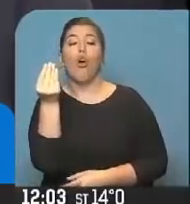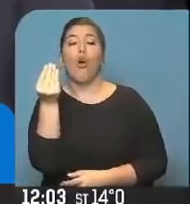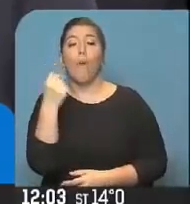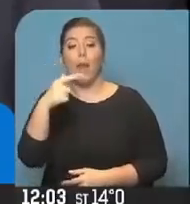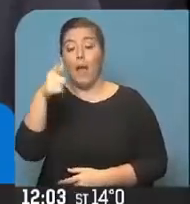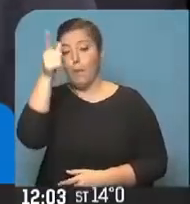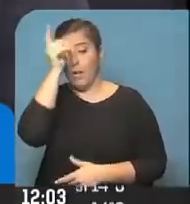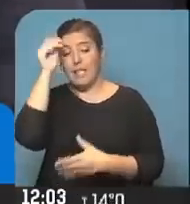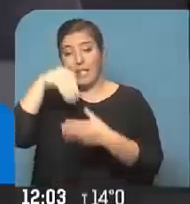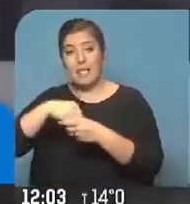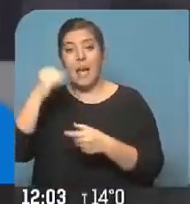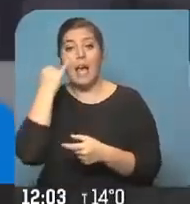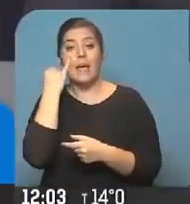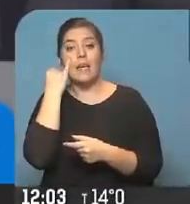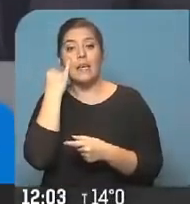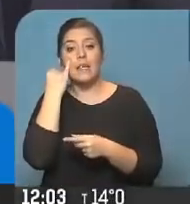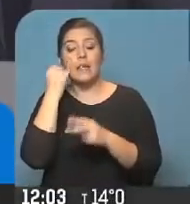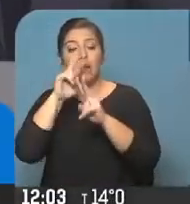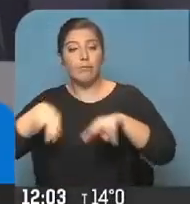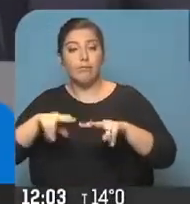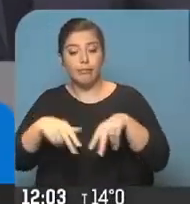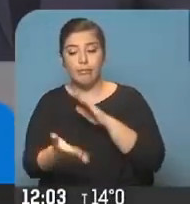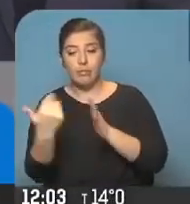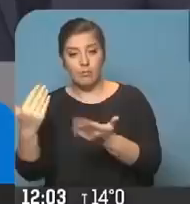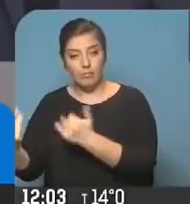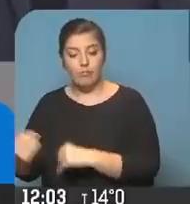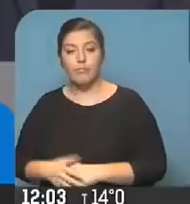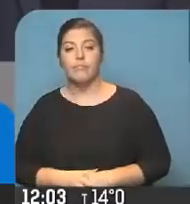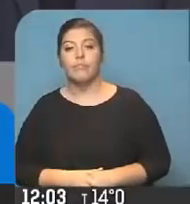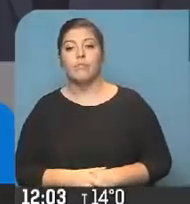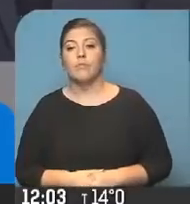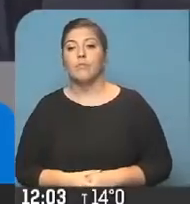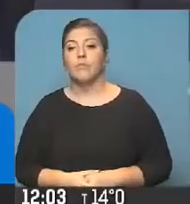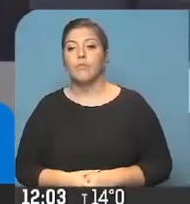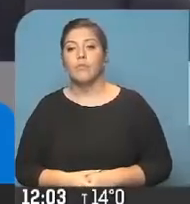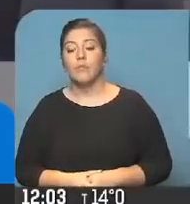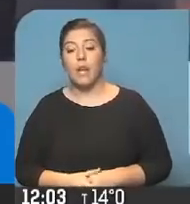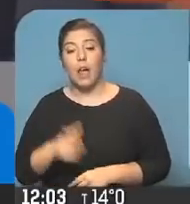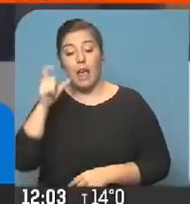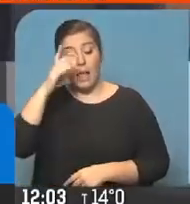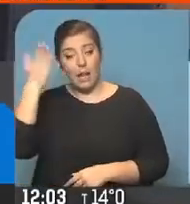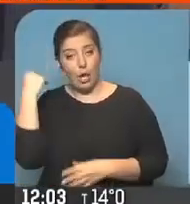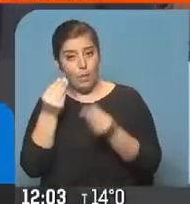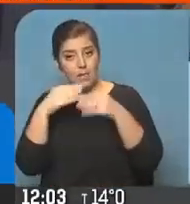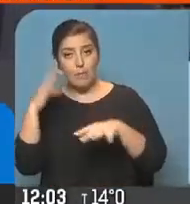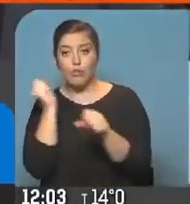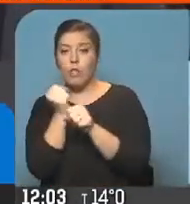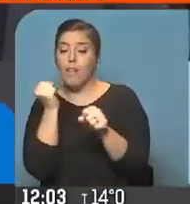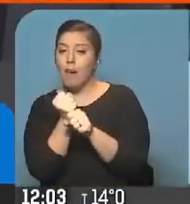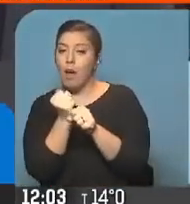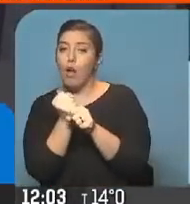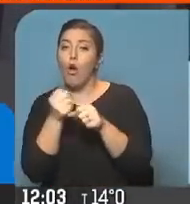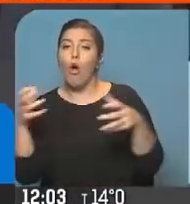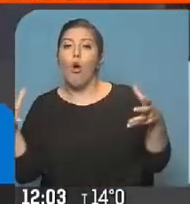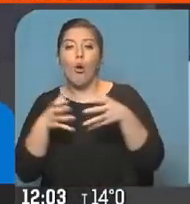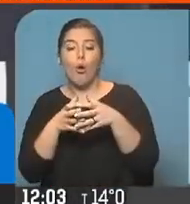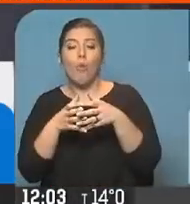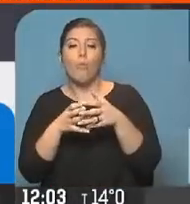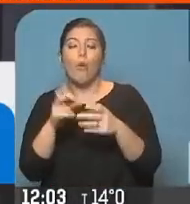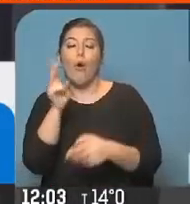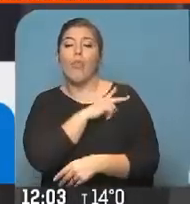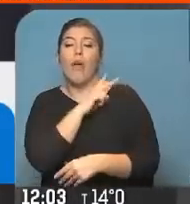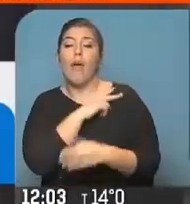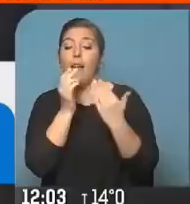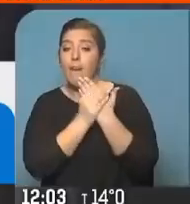desgranamos el tema cristian ritondo empezamos con las denuncias que tal buenos días pero comenzamos a hacer un trabajo con él tipo de cultura de gabinete